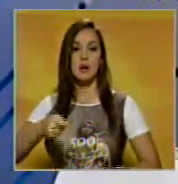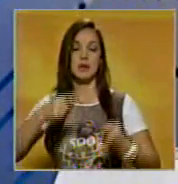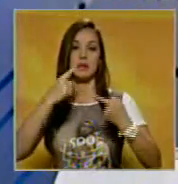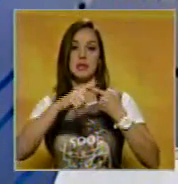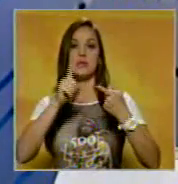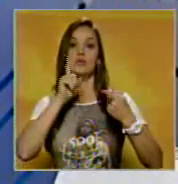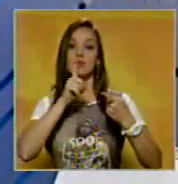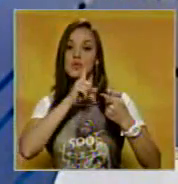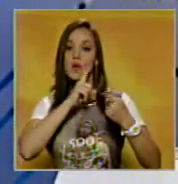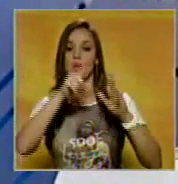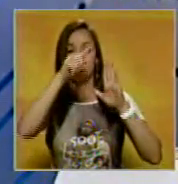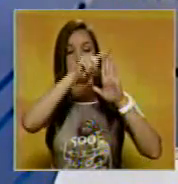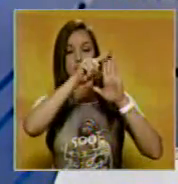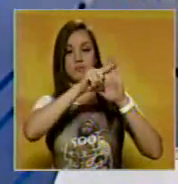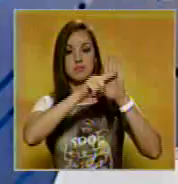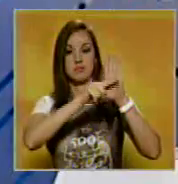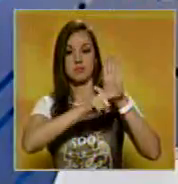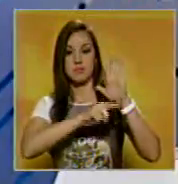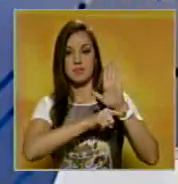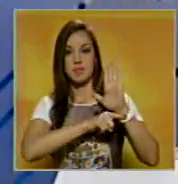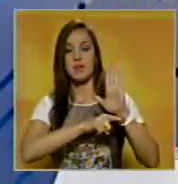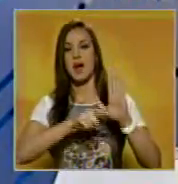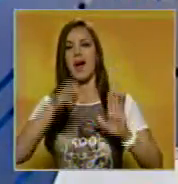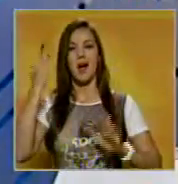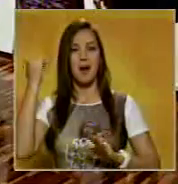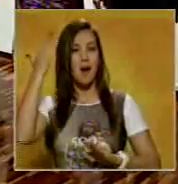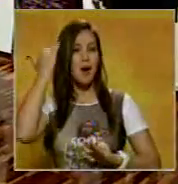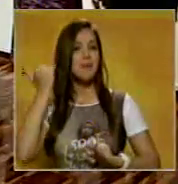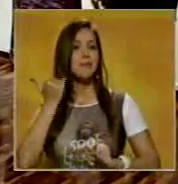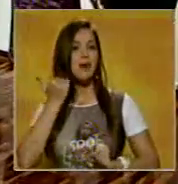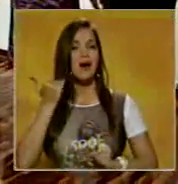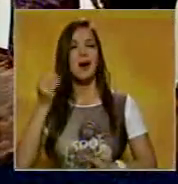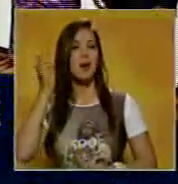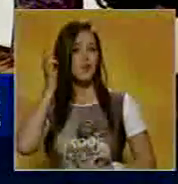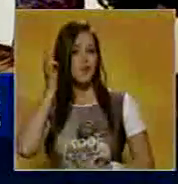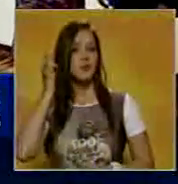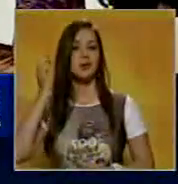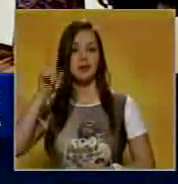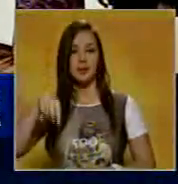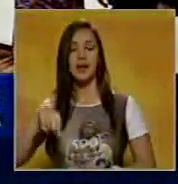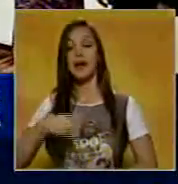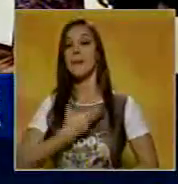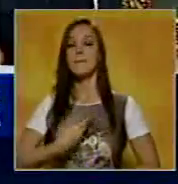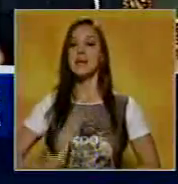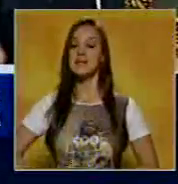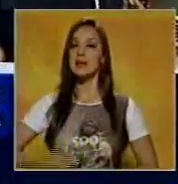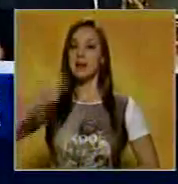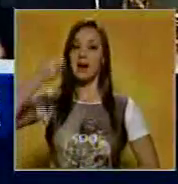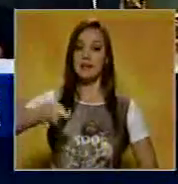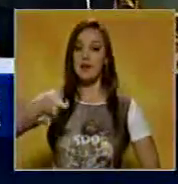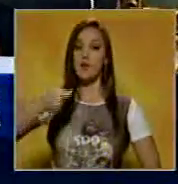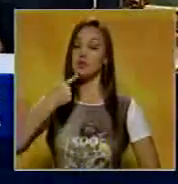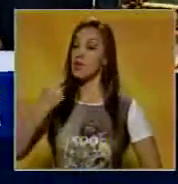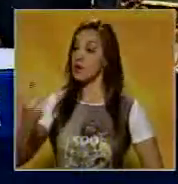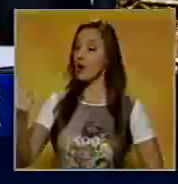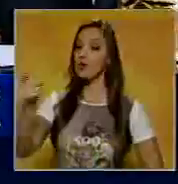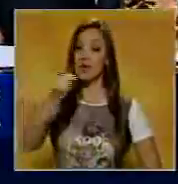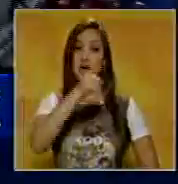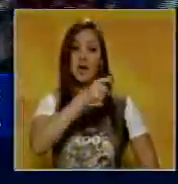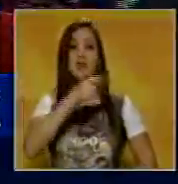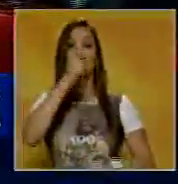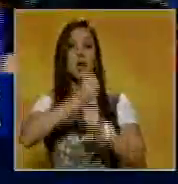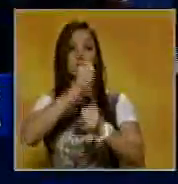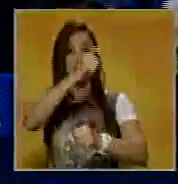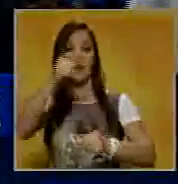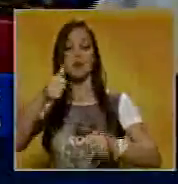Estela Morales, Deyanira Nieves y Marco Tulio Dugarte. La presidenta del TSJ, Gladys Gutiérrez, destacó el trabajo de los magistrados, quienes